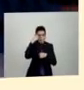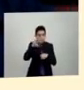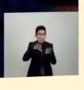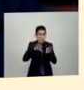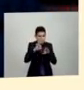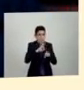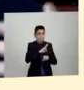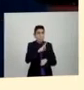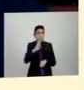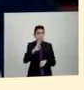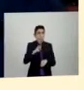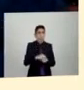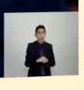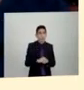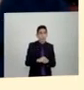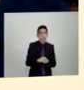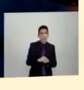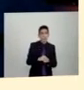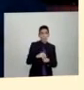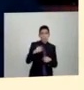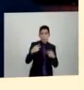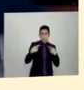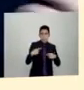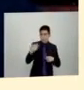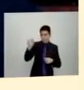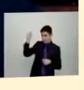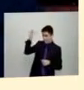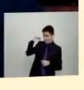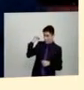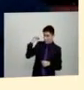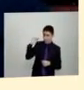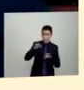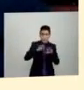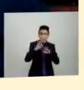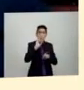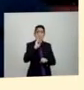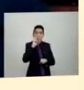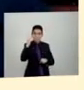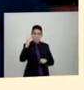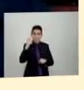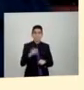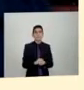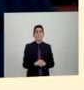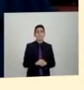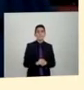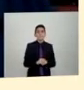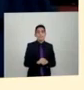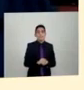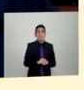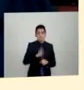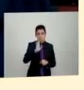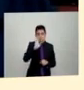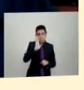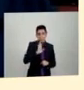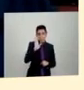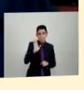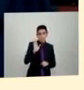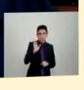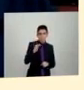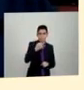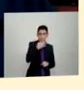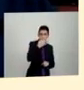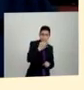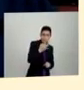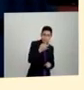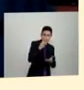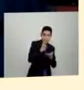de los que están. De los que dejó atrás, ¿no? Es como si Ulises se hubiera quedado con Circe y le estuviera después mandando